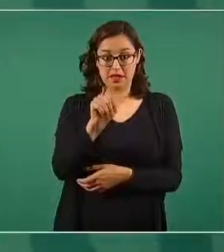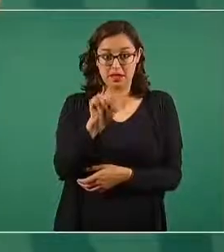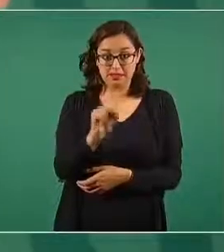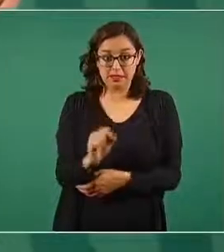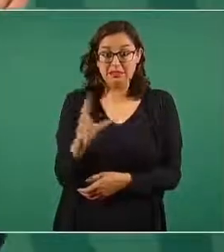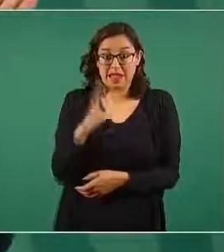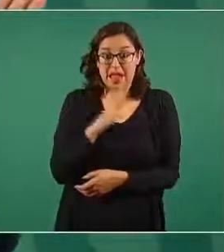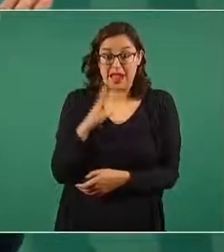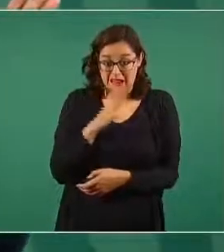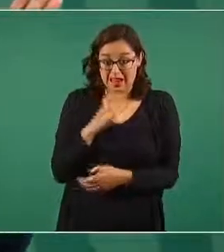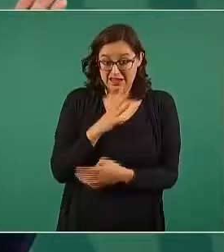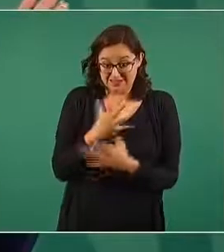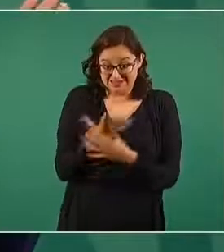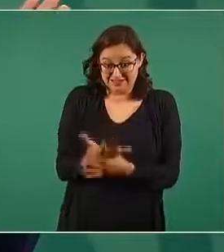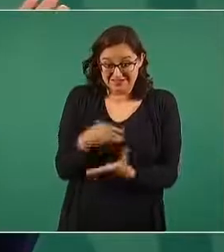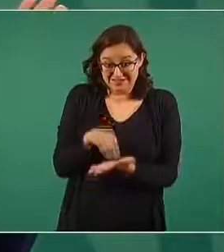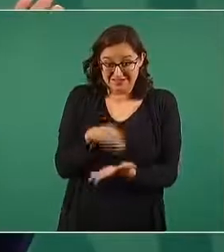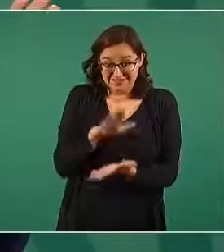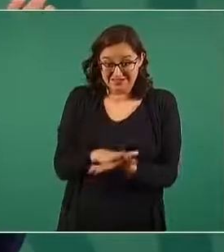El reporte de Cortés.